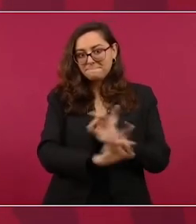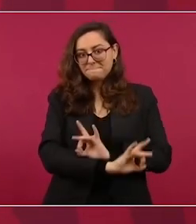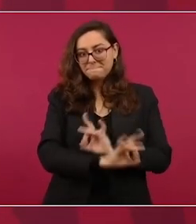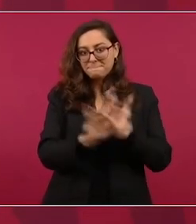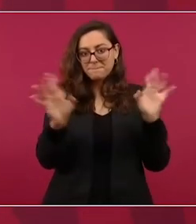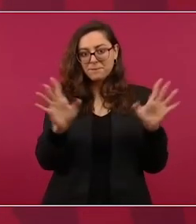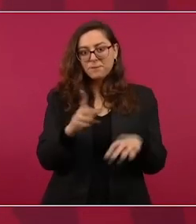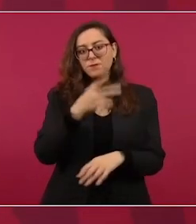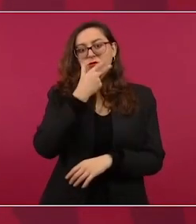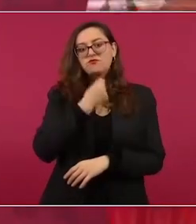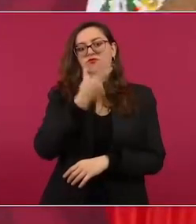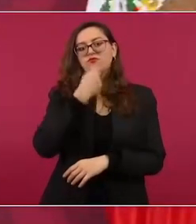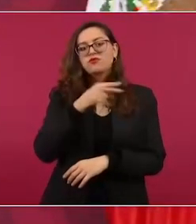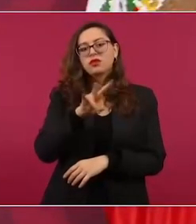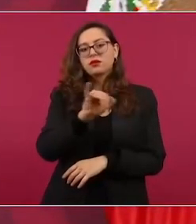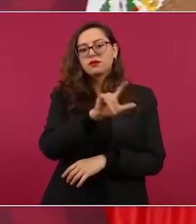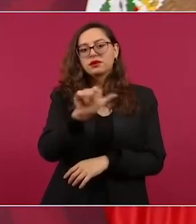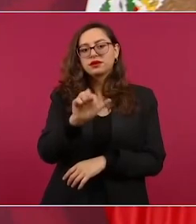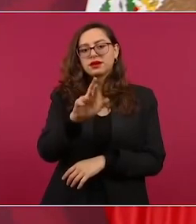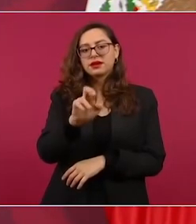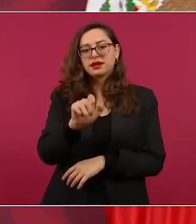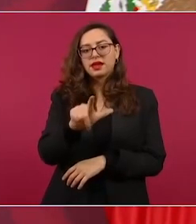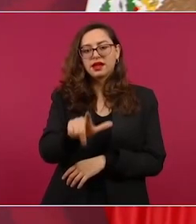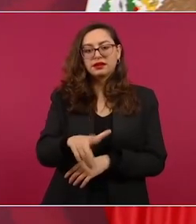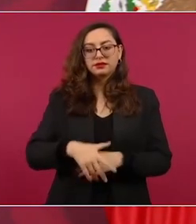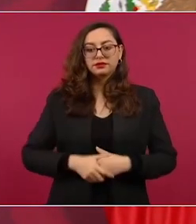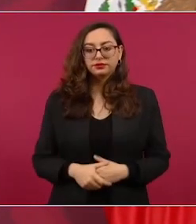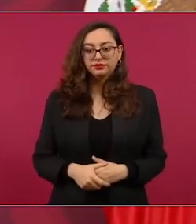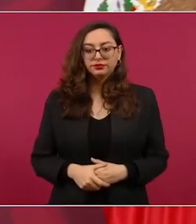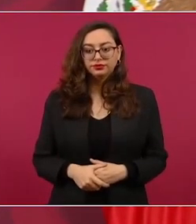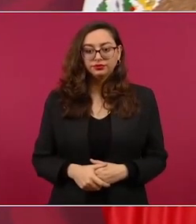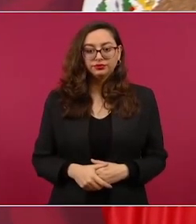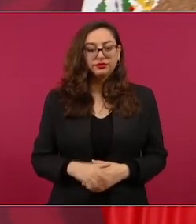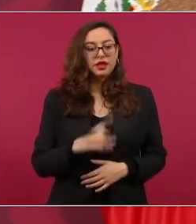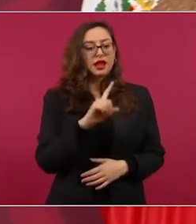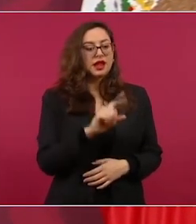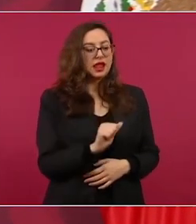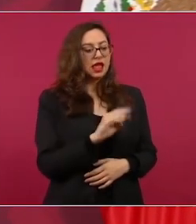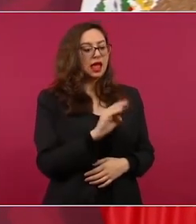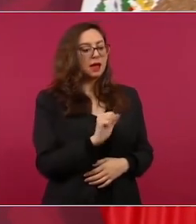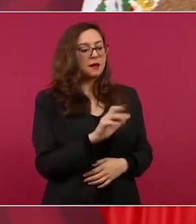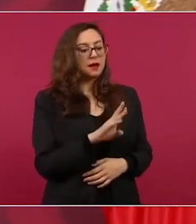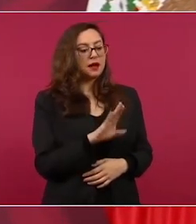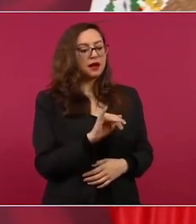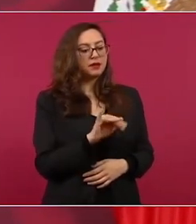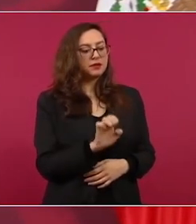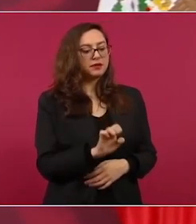con este señor Villarreal. La Barbie. Que